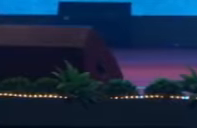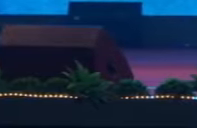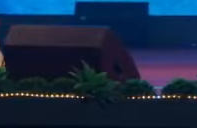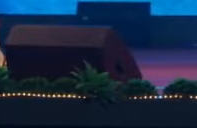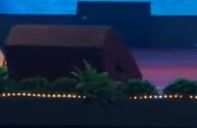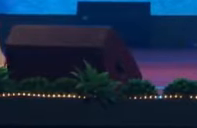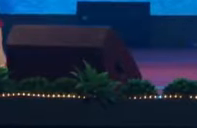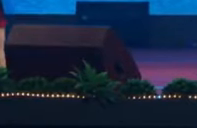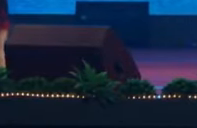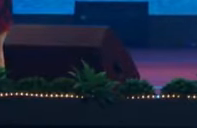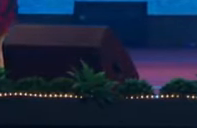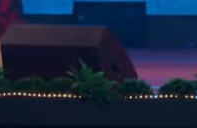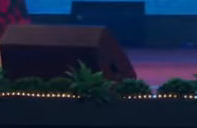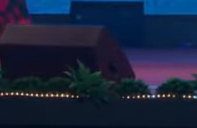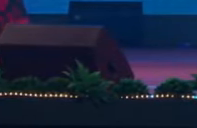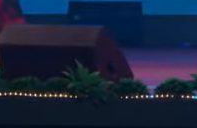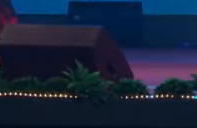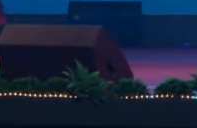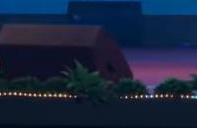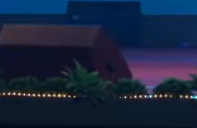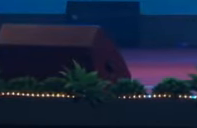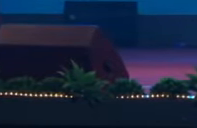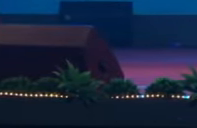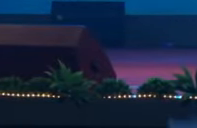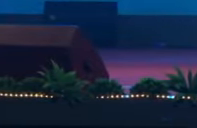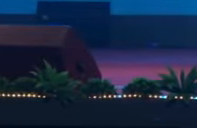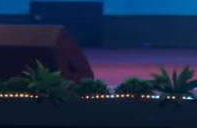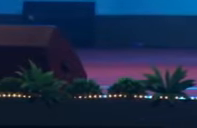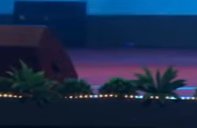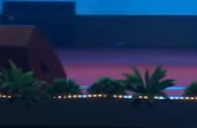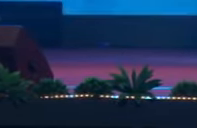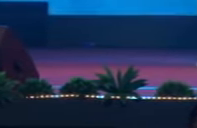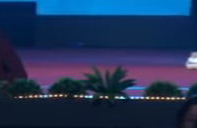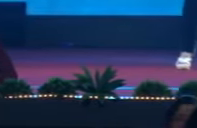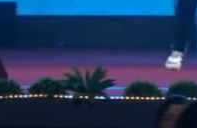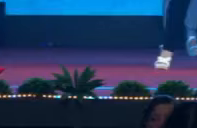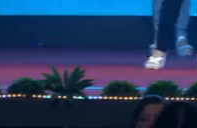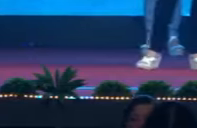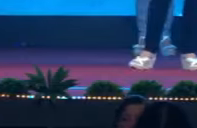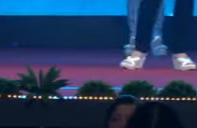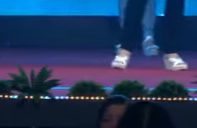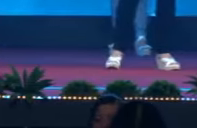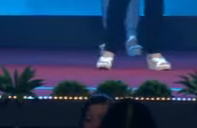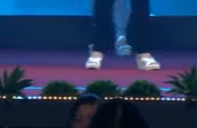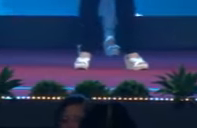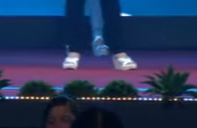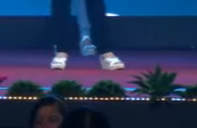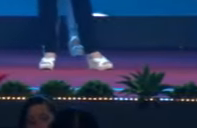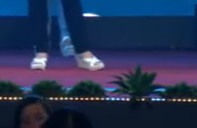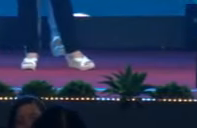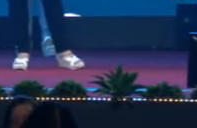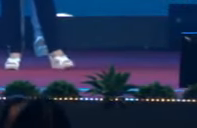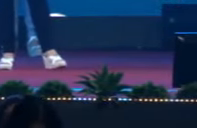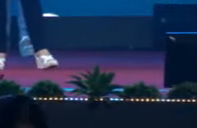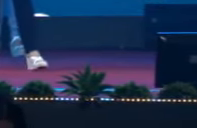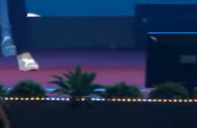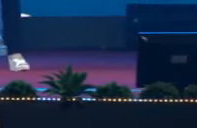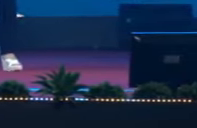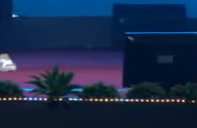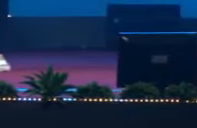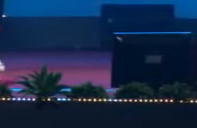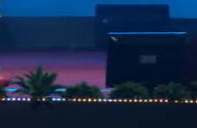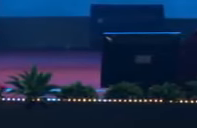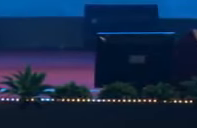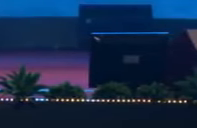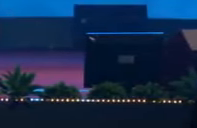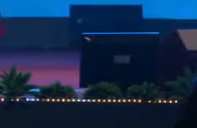que nos han llamado, que se han contactado con usted. Otras que lo escriben a través del internet. Las